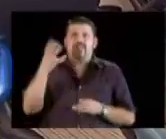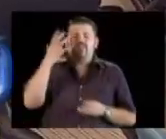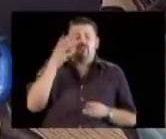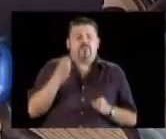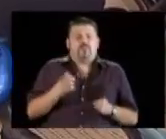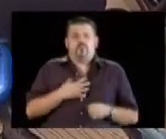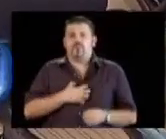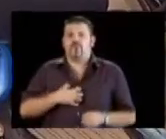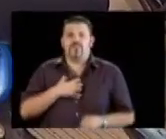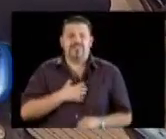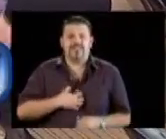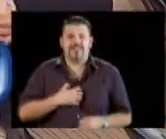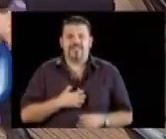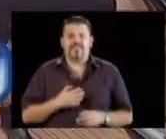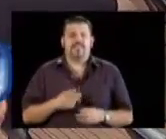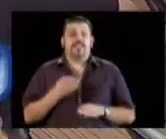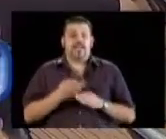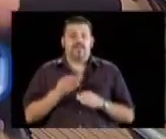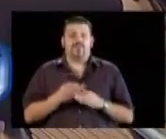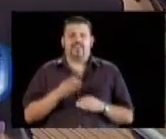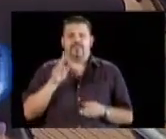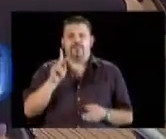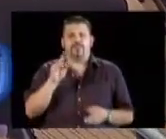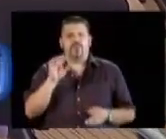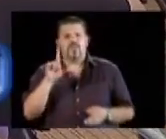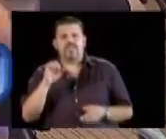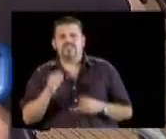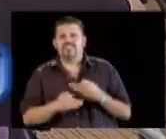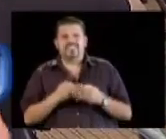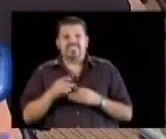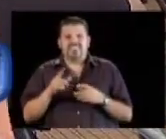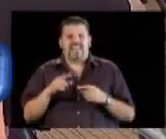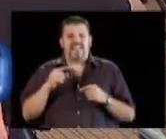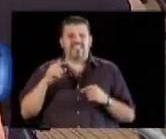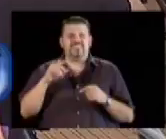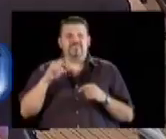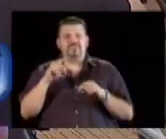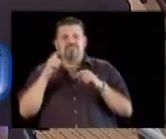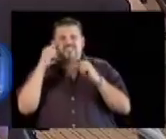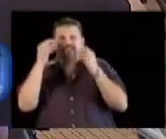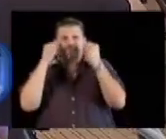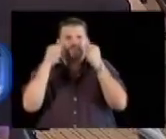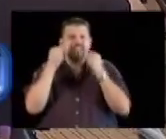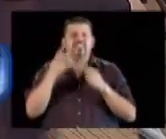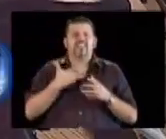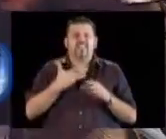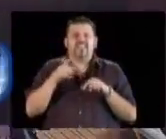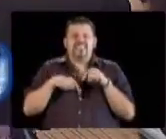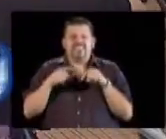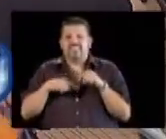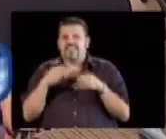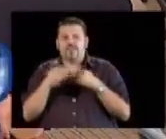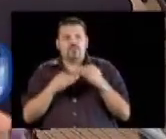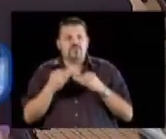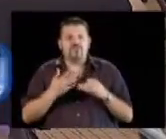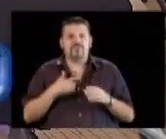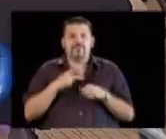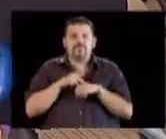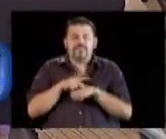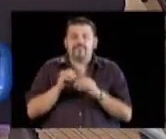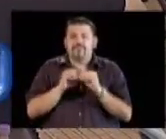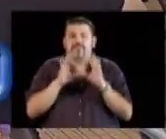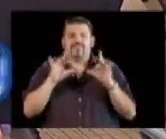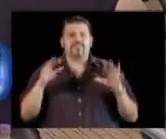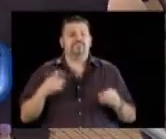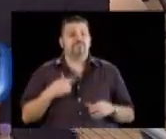fascinada. Lo que es la exfoliante, me está quitando las pecas, el gel anticelulítico, maravillosa. Me